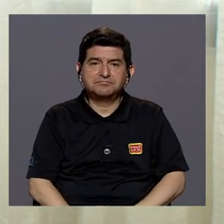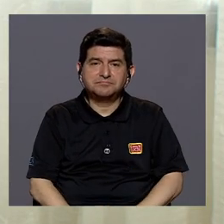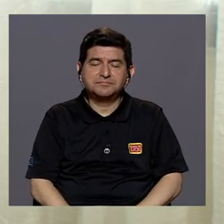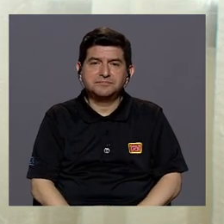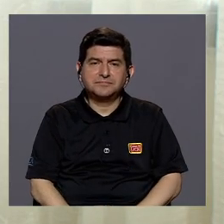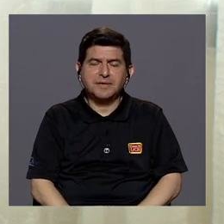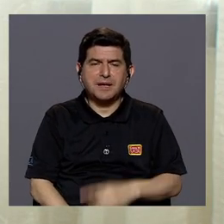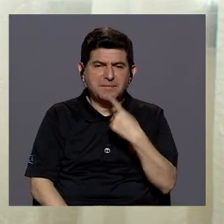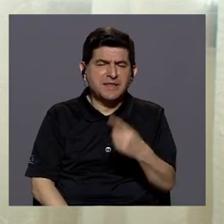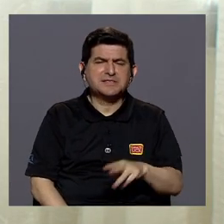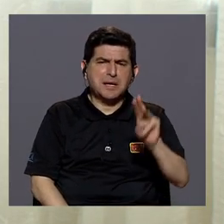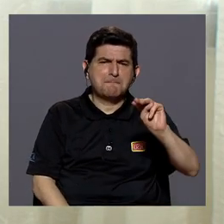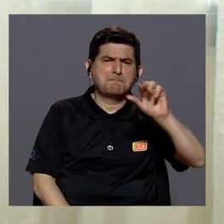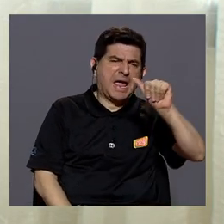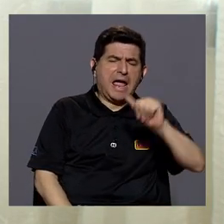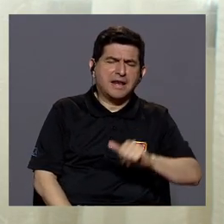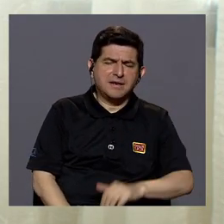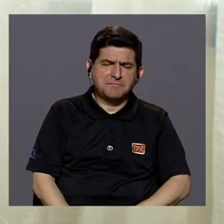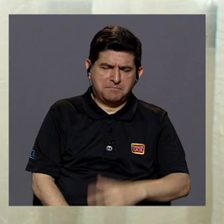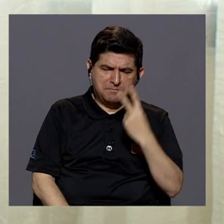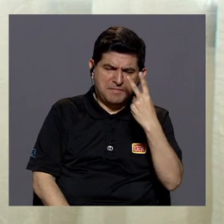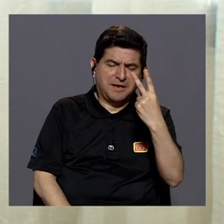Agüero, me dice, vea.